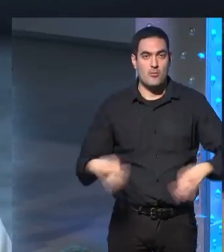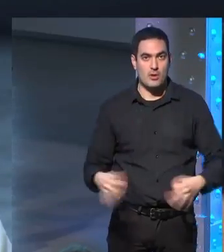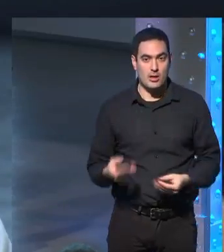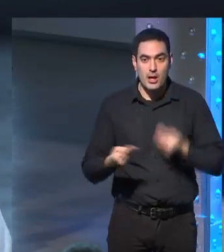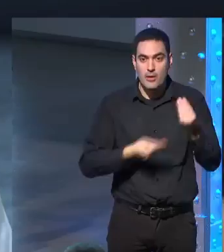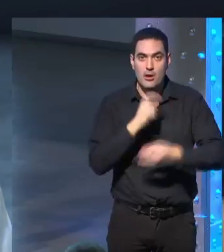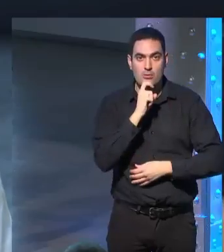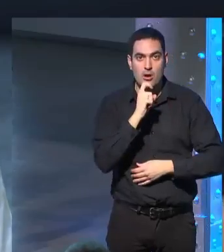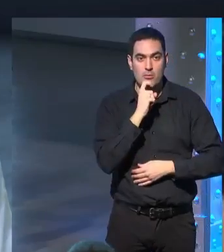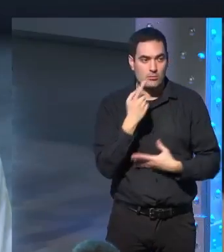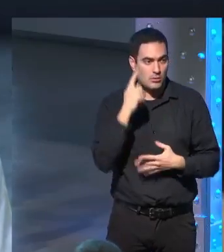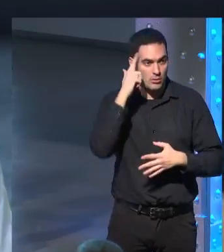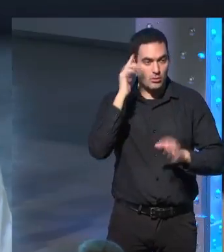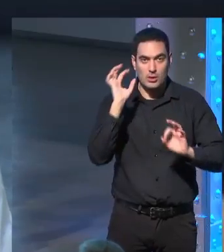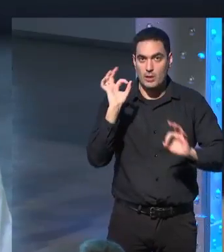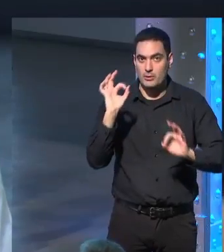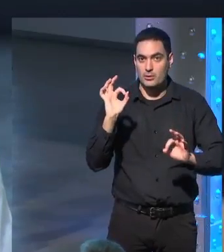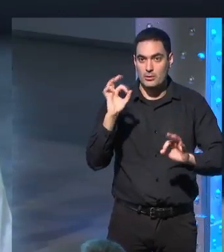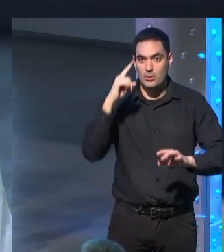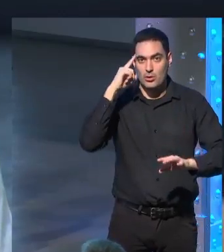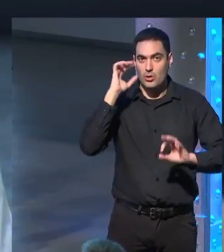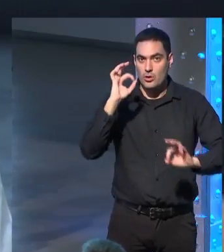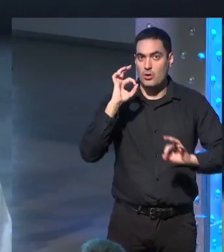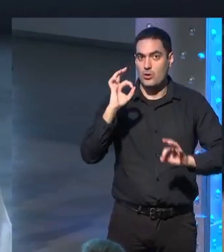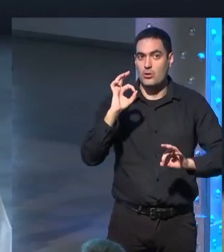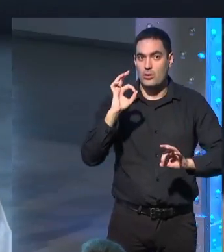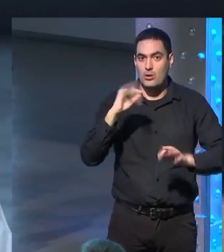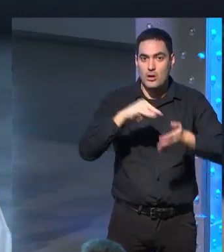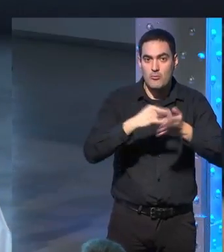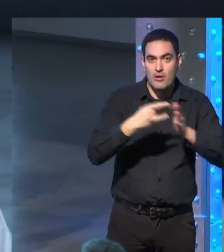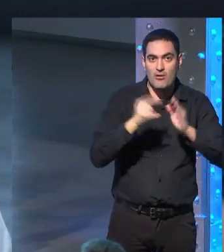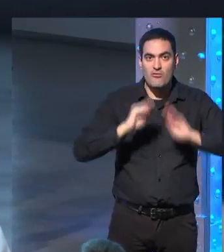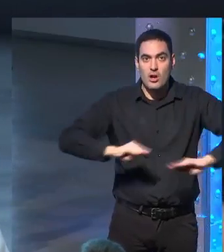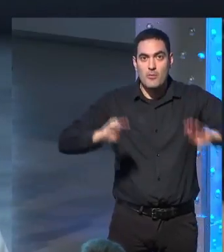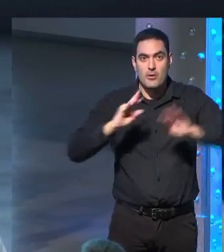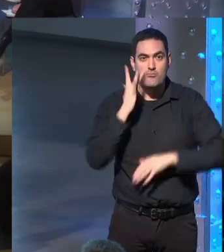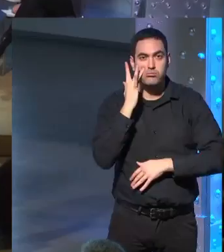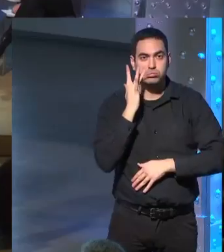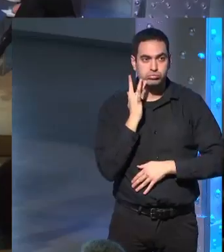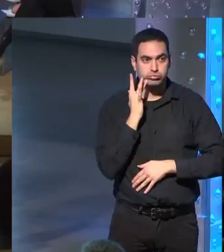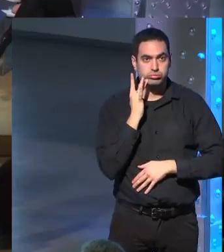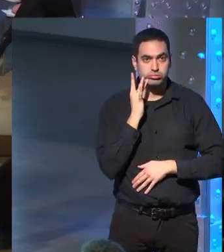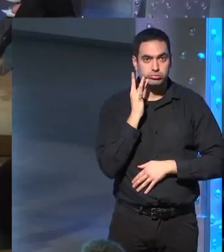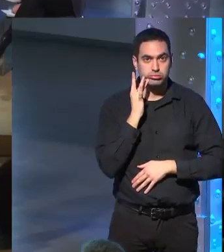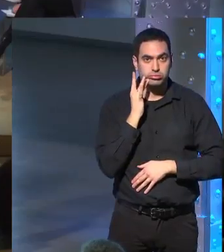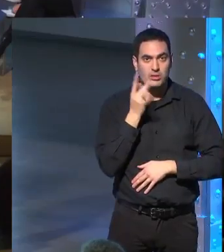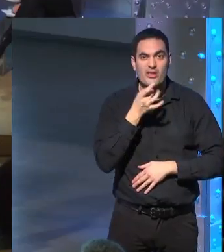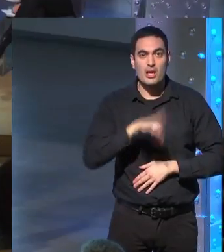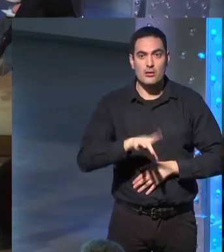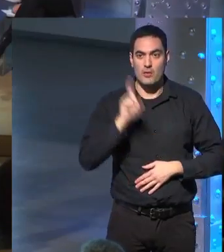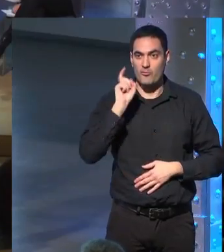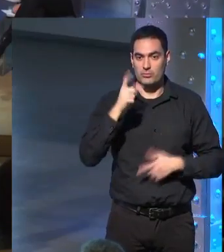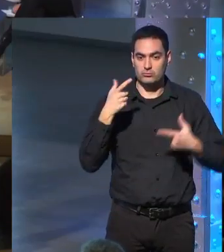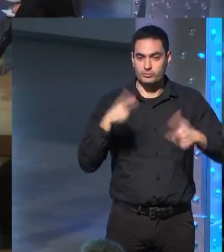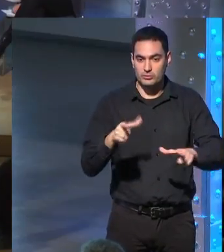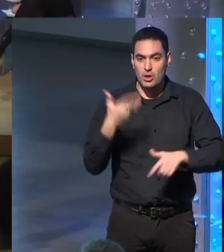¿Cómo hacerlo? Pues obviamente tendría que haber un plan de formación integral, en primer lugar, para el profesorado. Es decir,